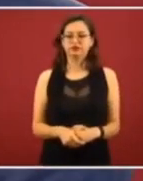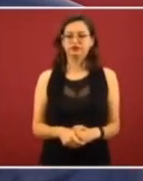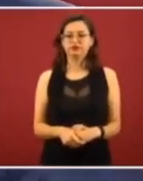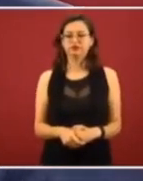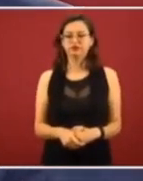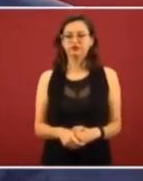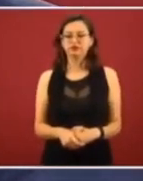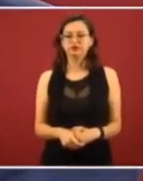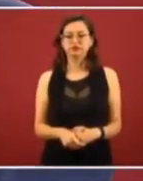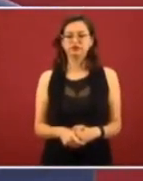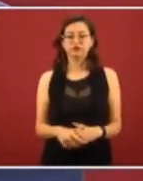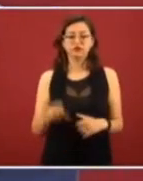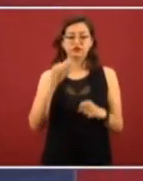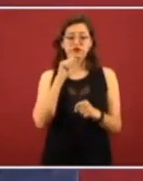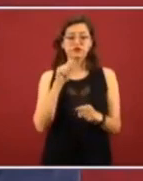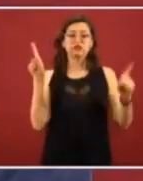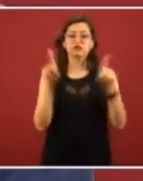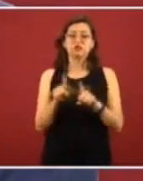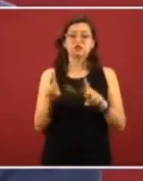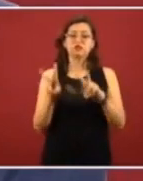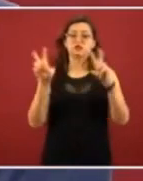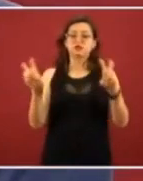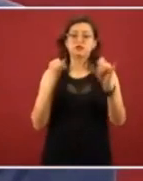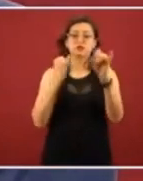También en cuanto a cooperación internacional,